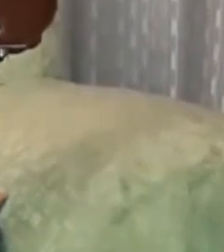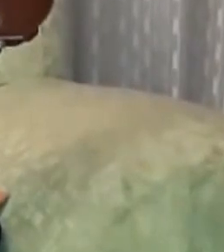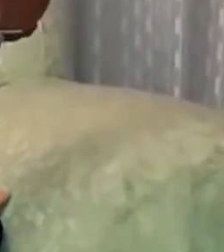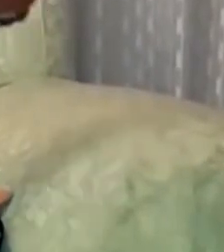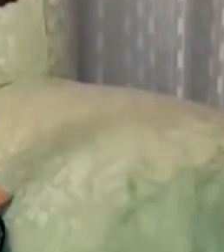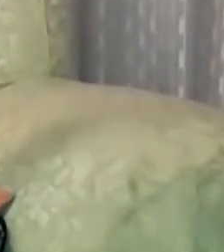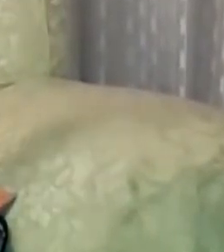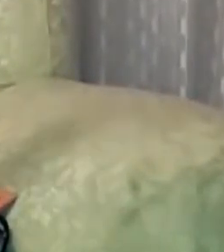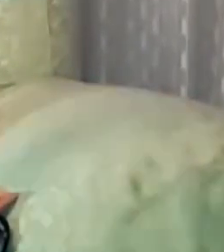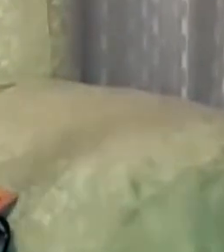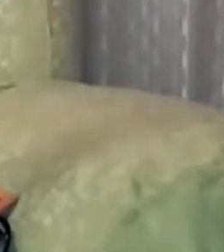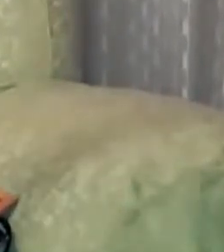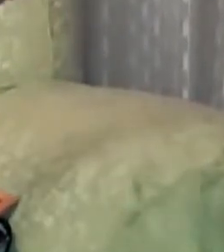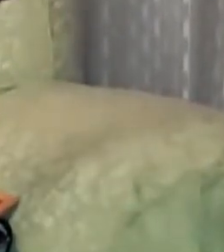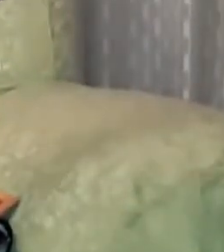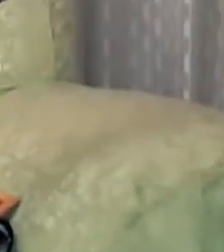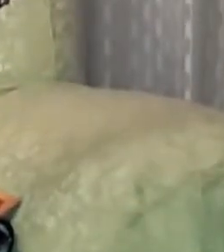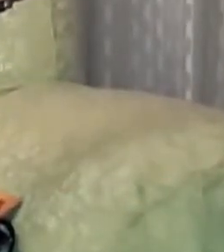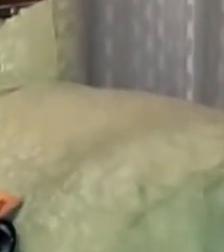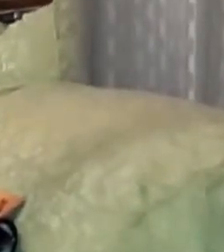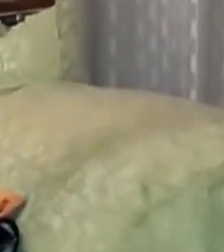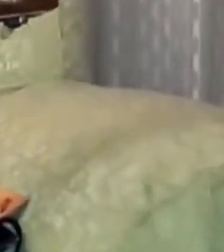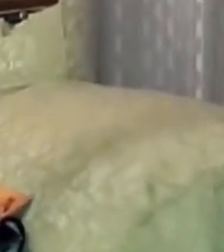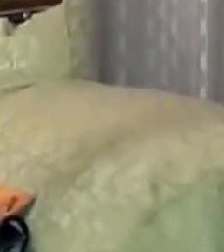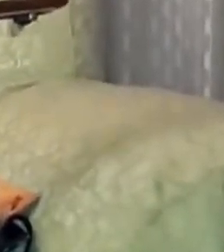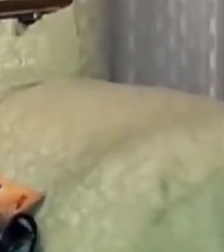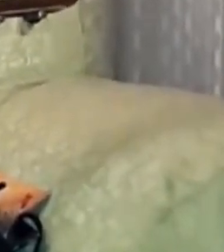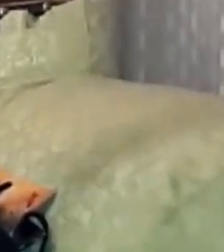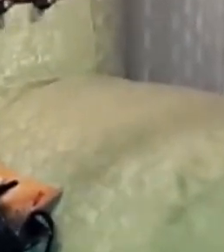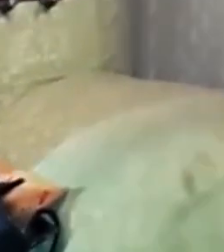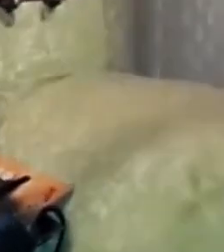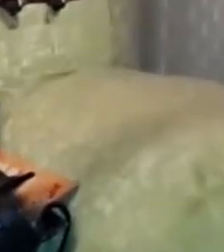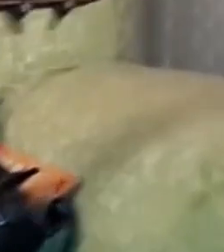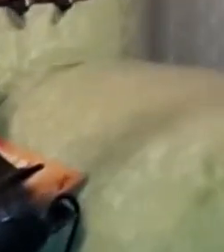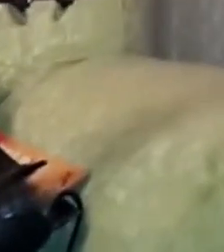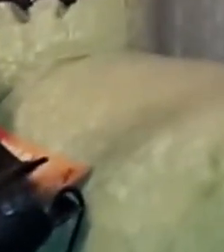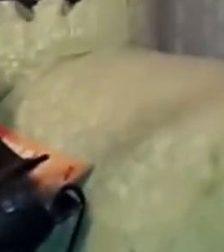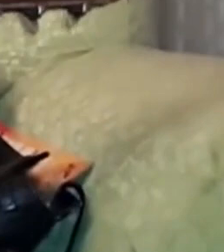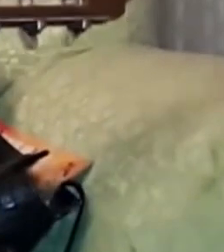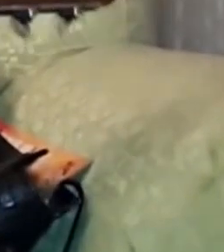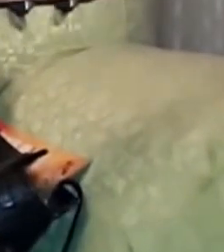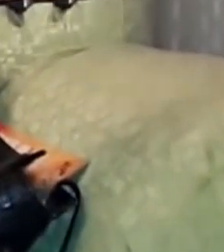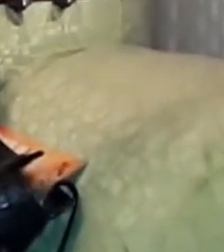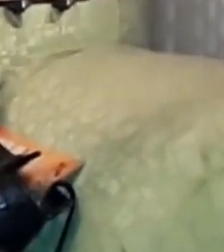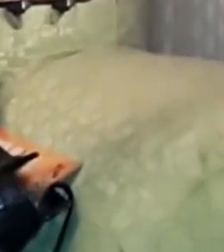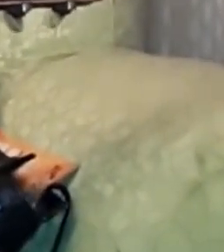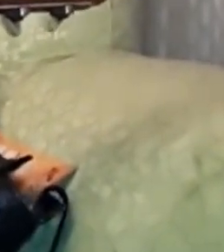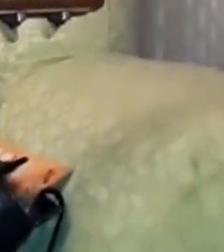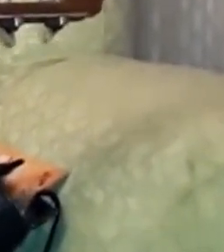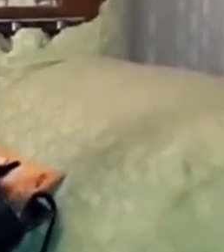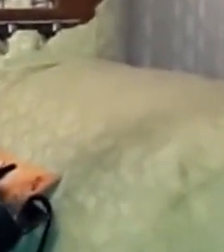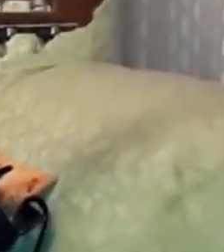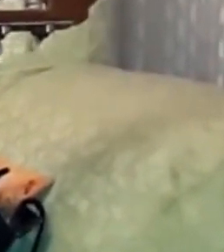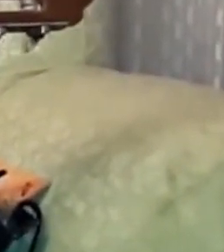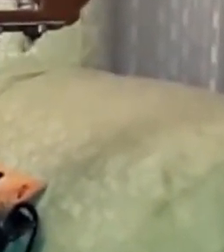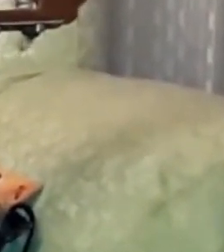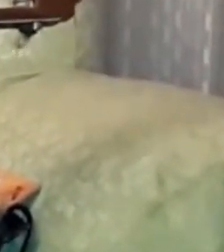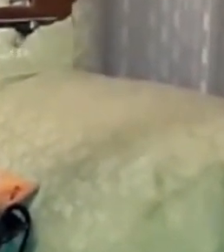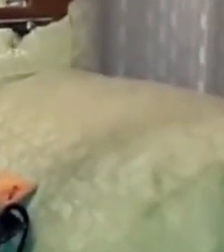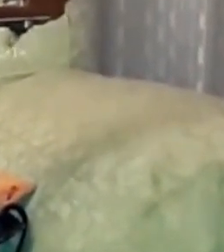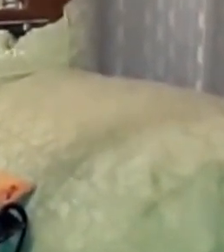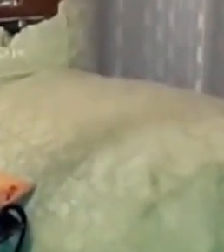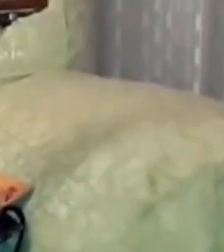recortada desde lejos desde aquello Horizontes que